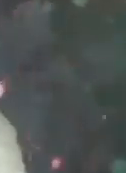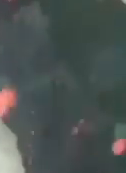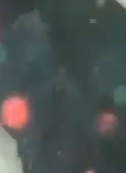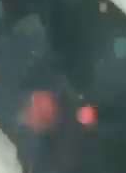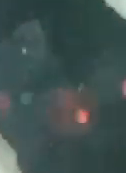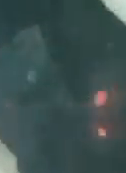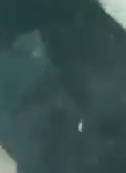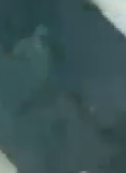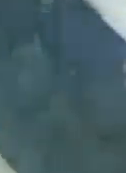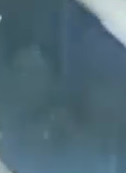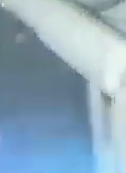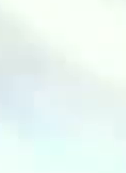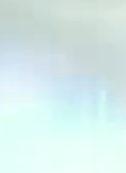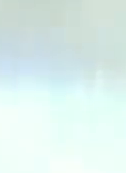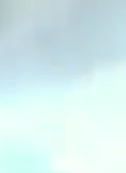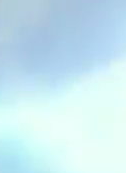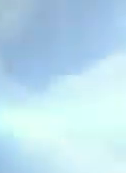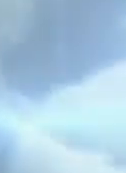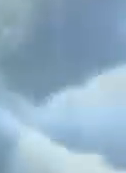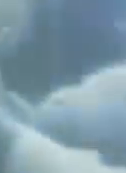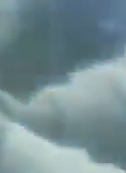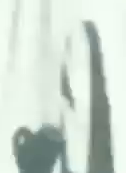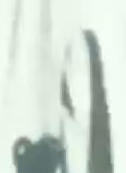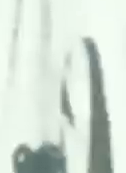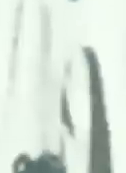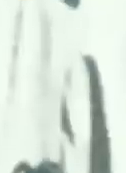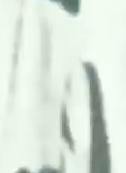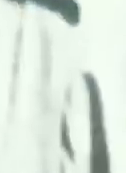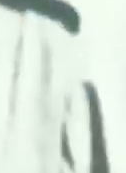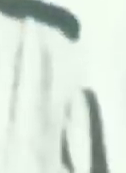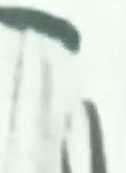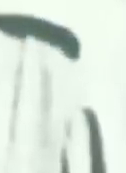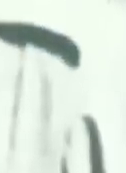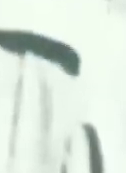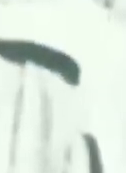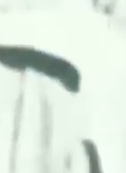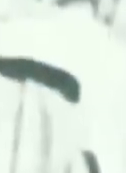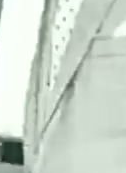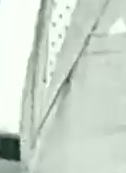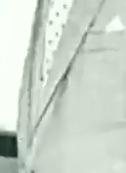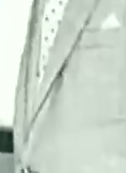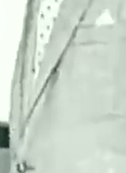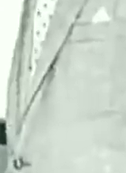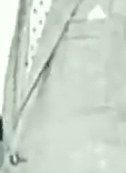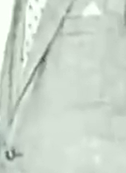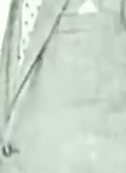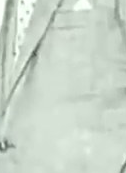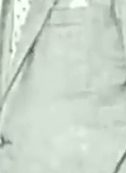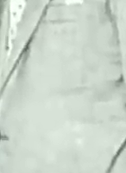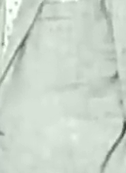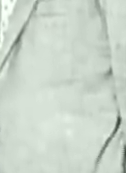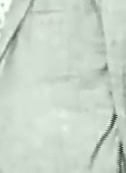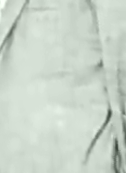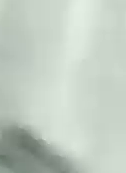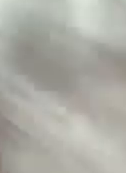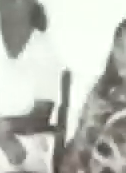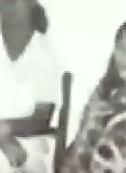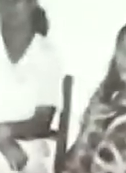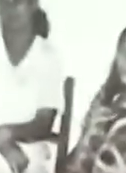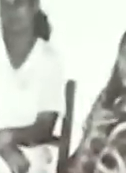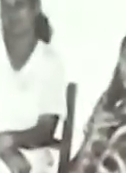de 1958 dejó su cargo de diputado para irse a la montaña sin doble cara haciéndola casero